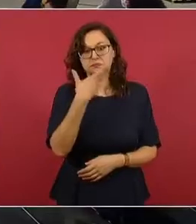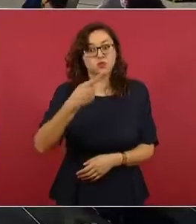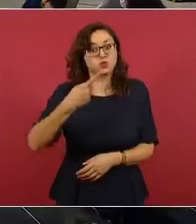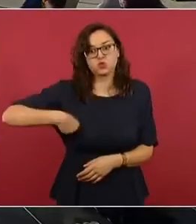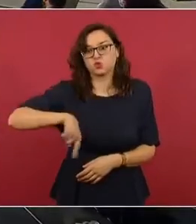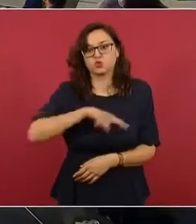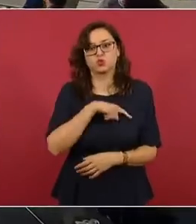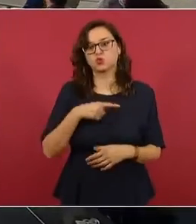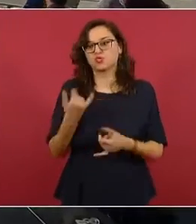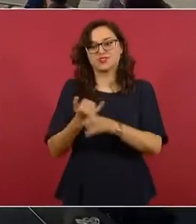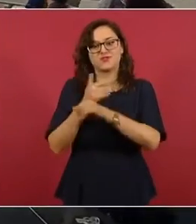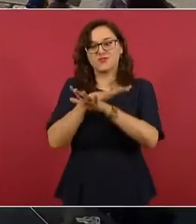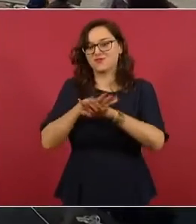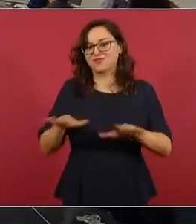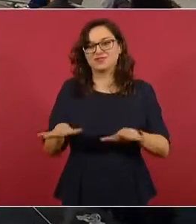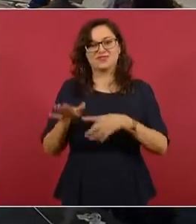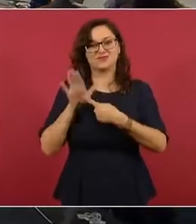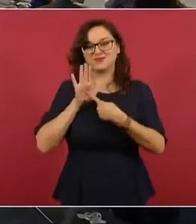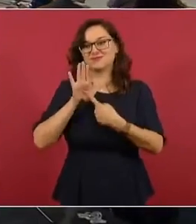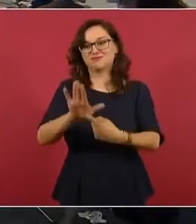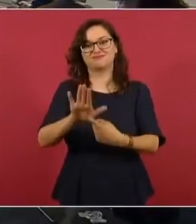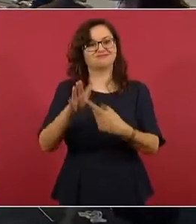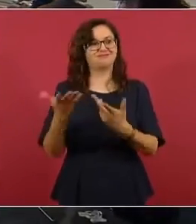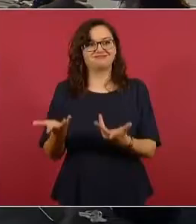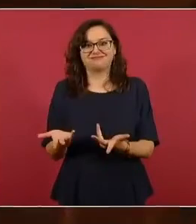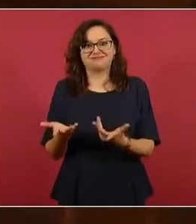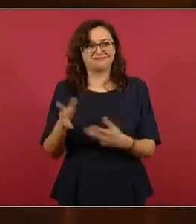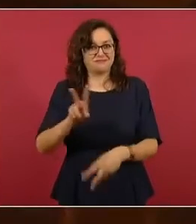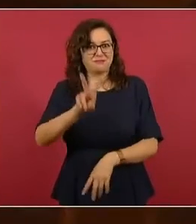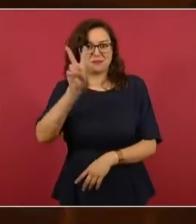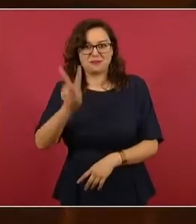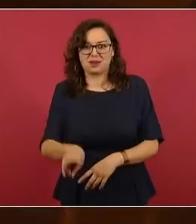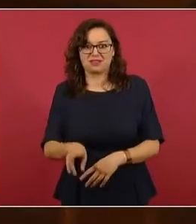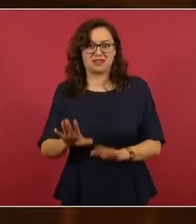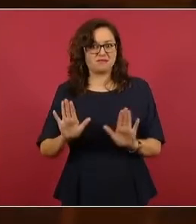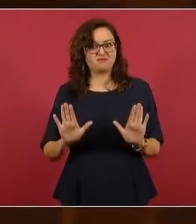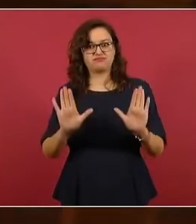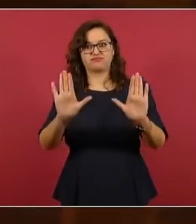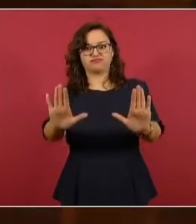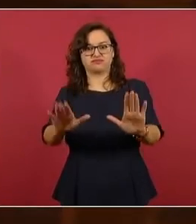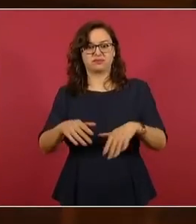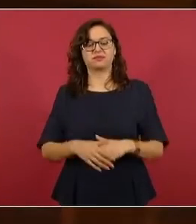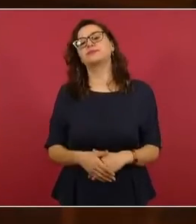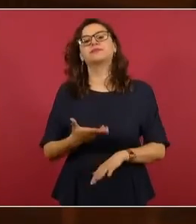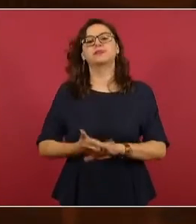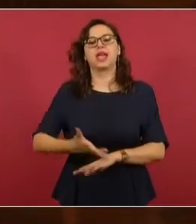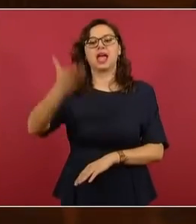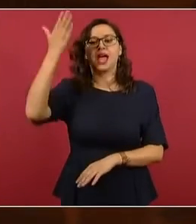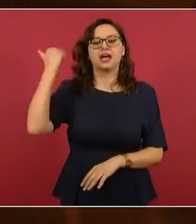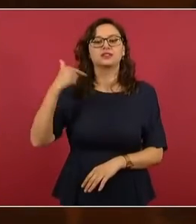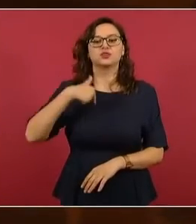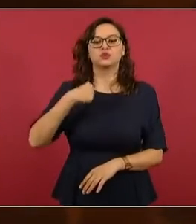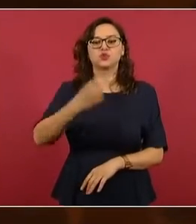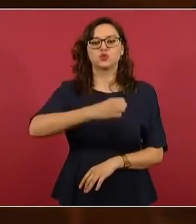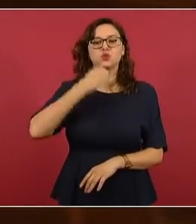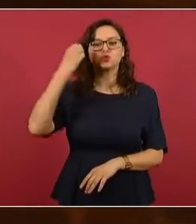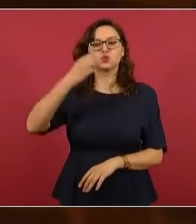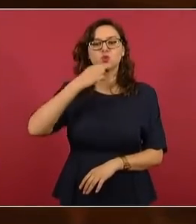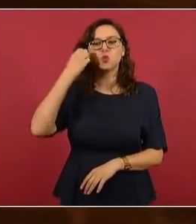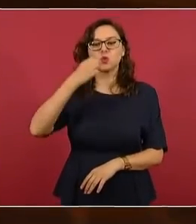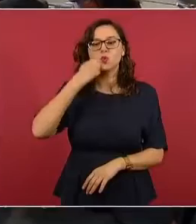En la escuela me enseñaron, el maestro González Yaca, que nos daba